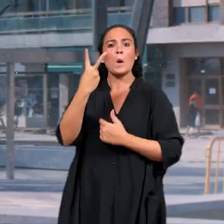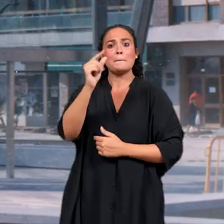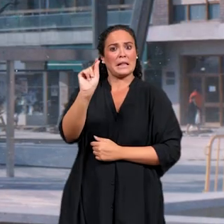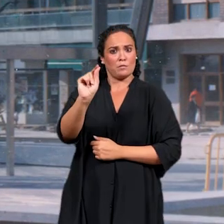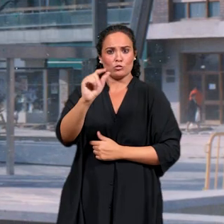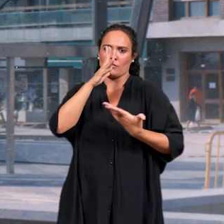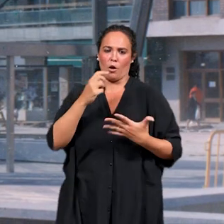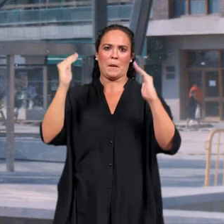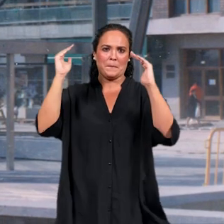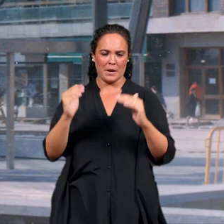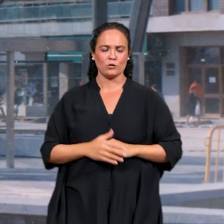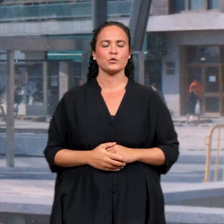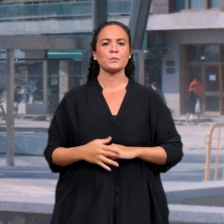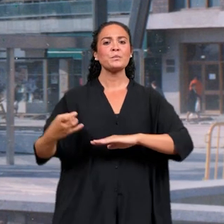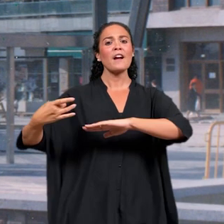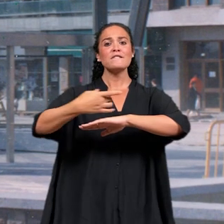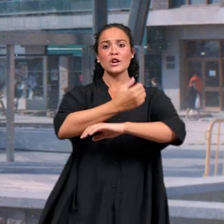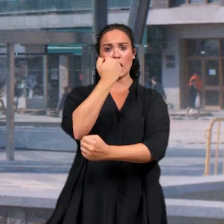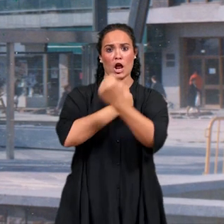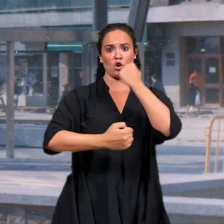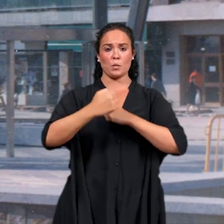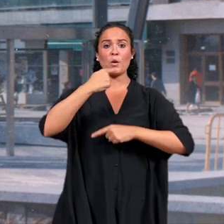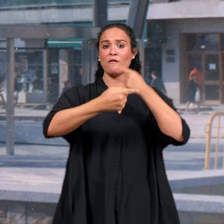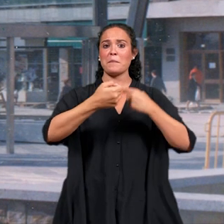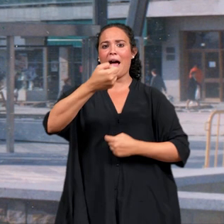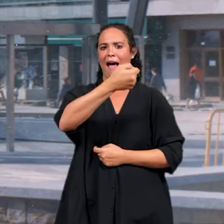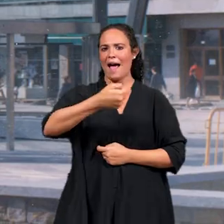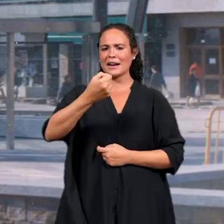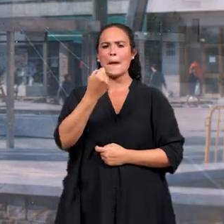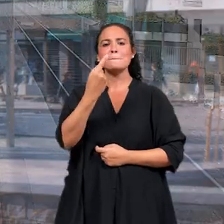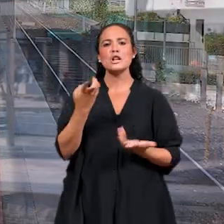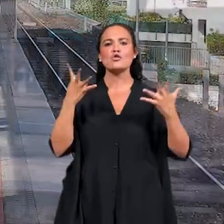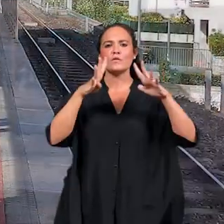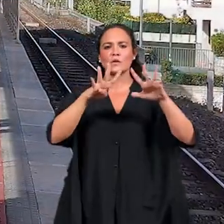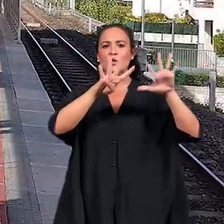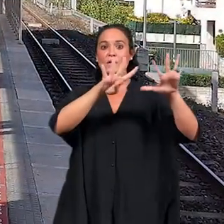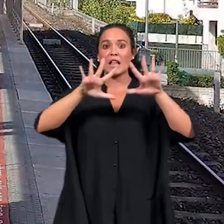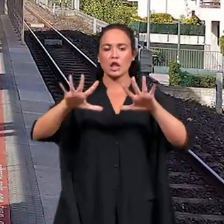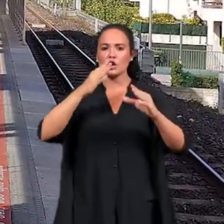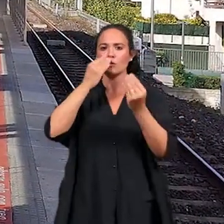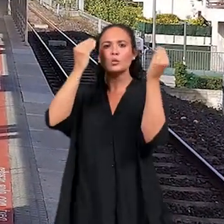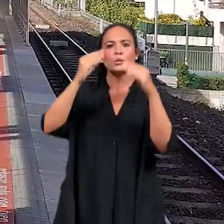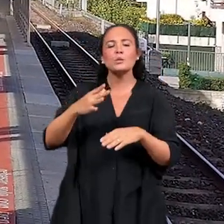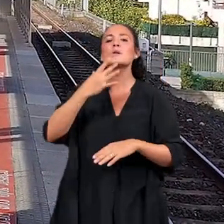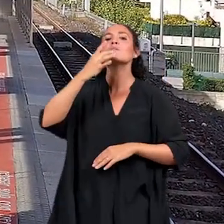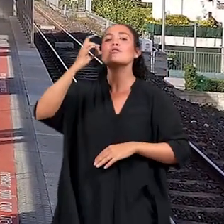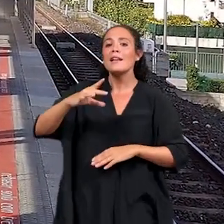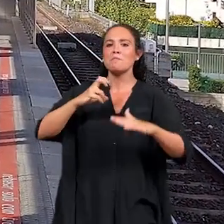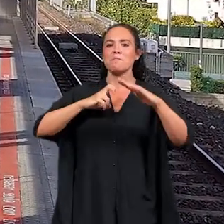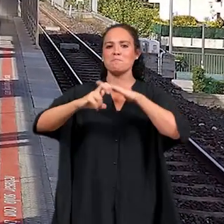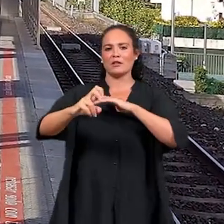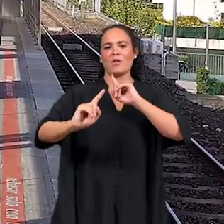verano. Aquel ferrocarril económico de la familia Aguirre fue sustituido en 1995 por el moderno metro bilbaíno.